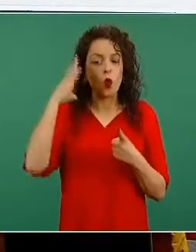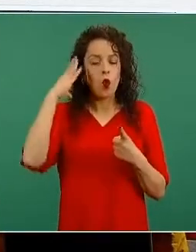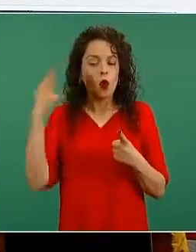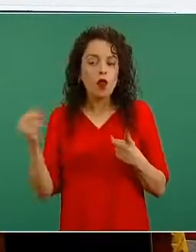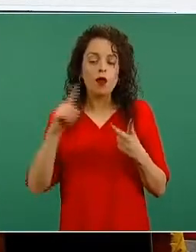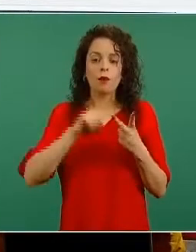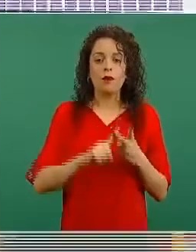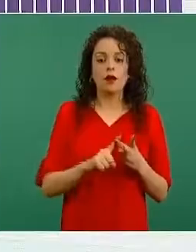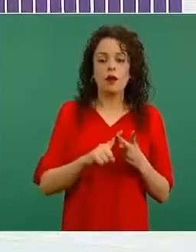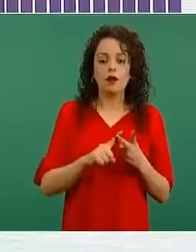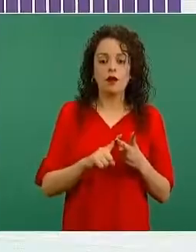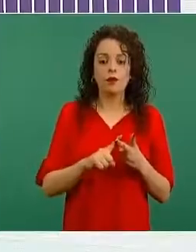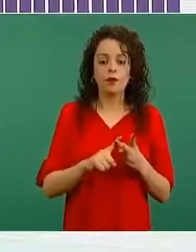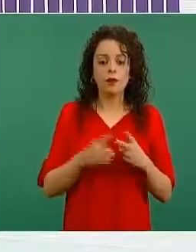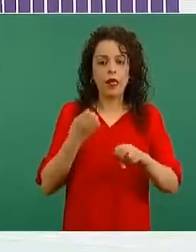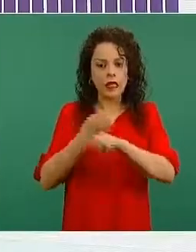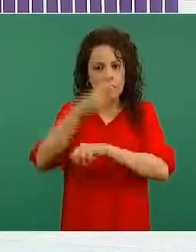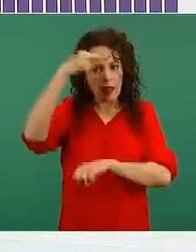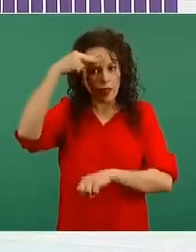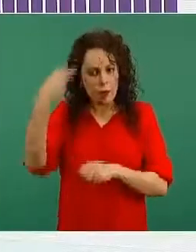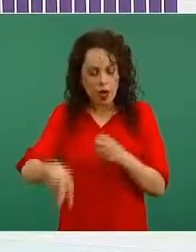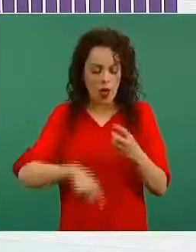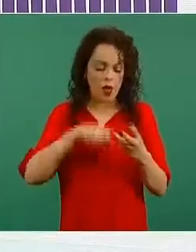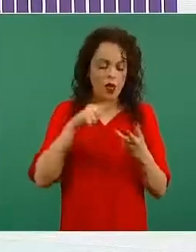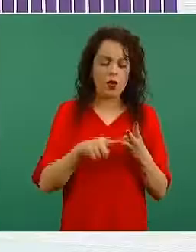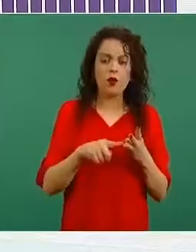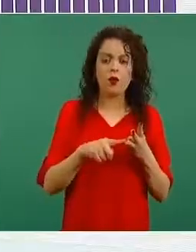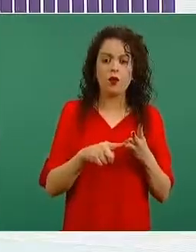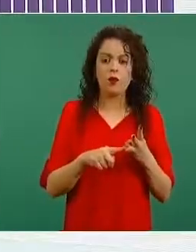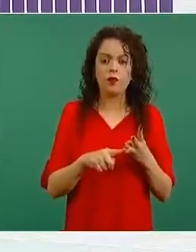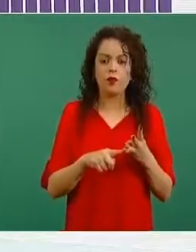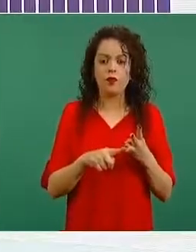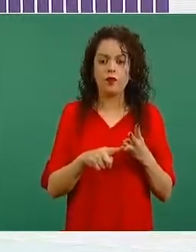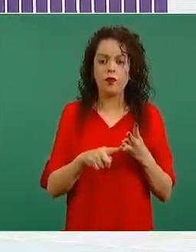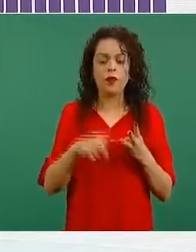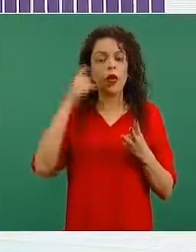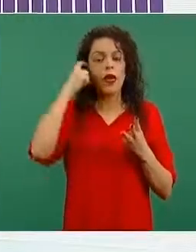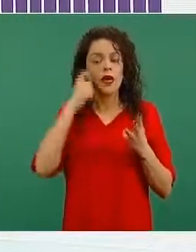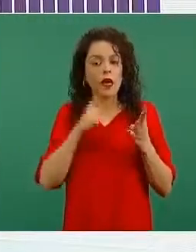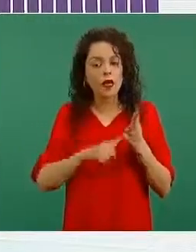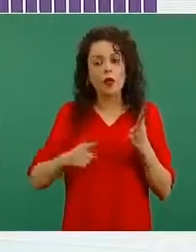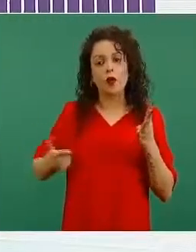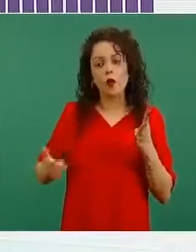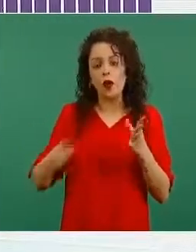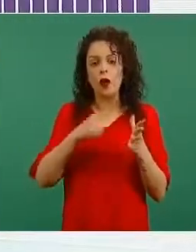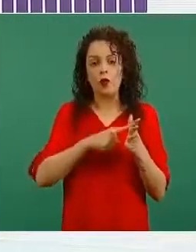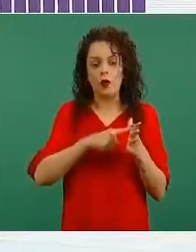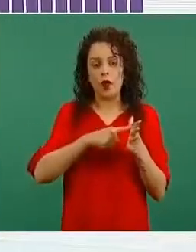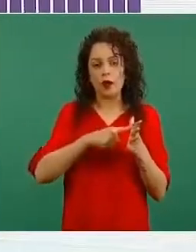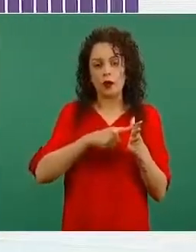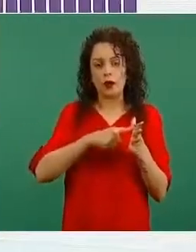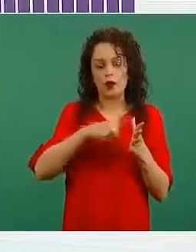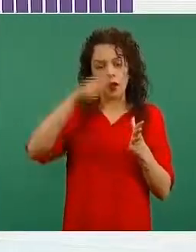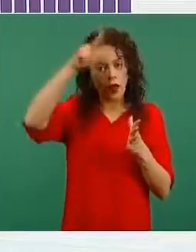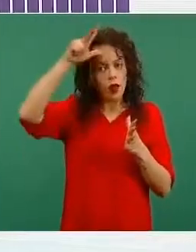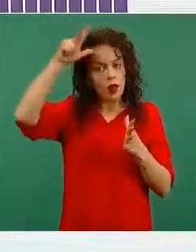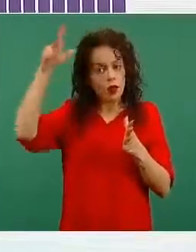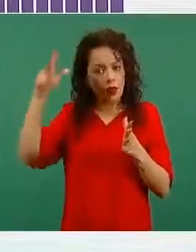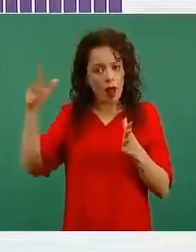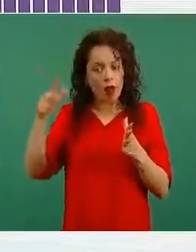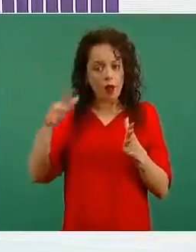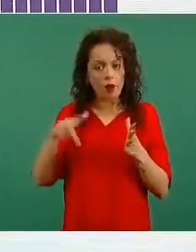Colima, Estado de México, Guerrero, Guanajuato, Hidalgo,